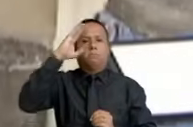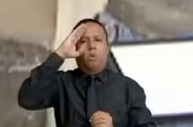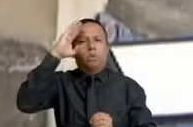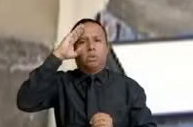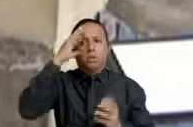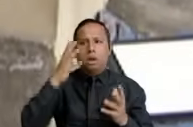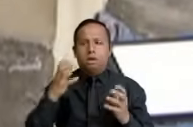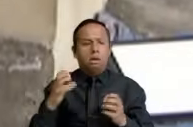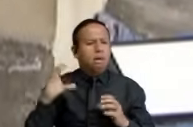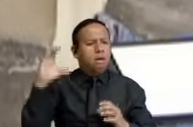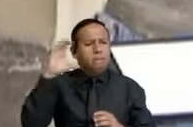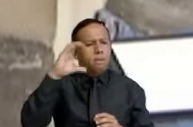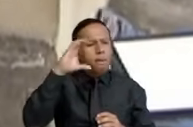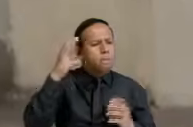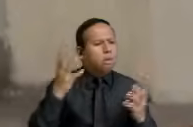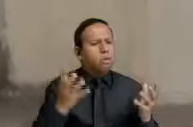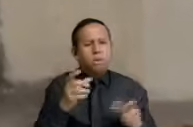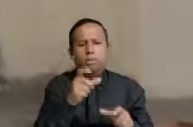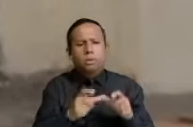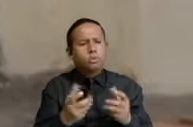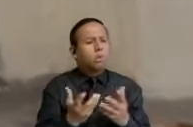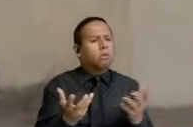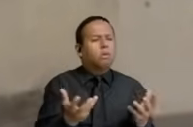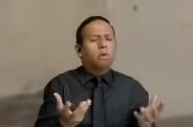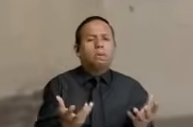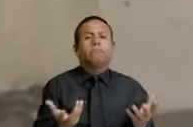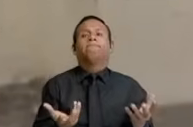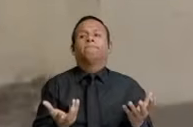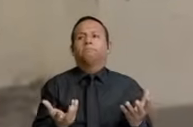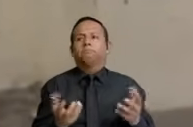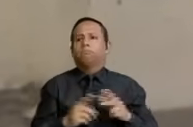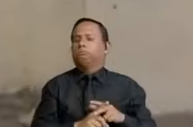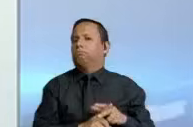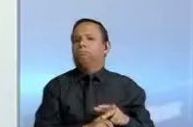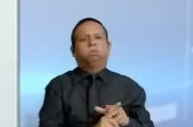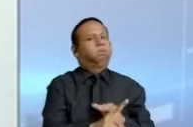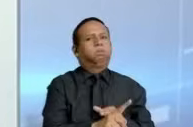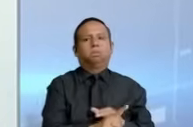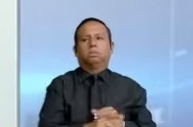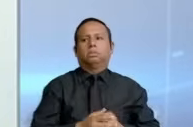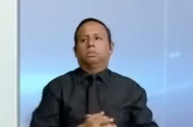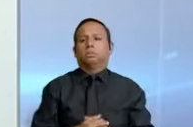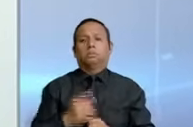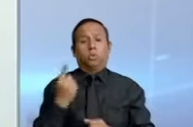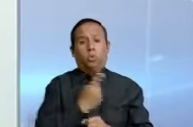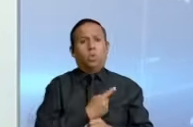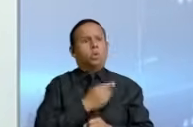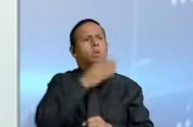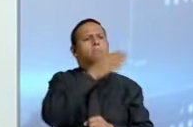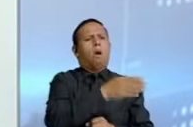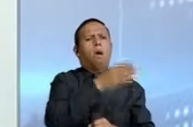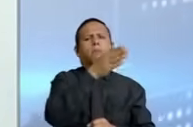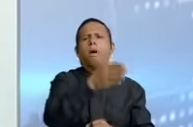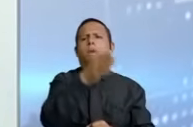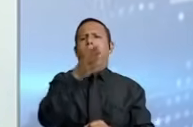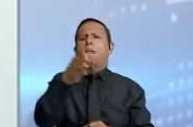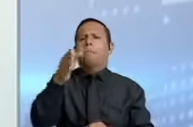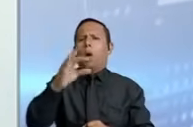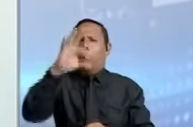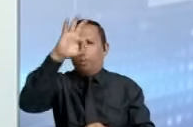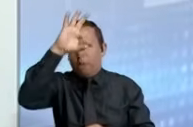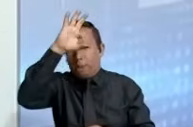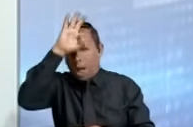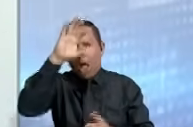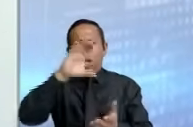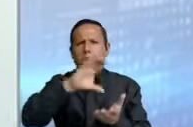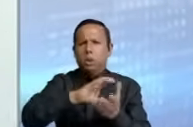Localizar a los antisociales no dejaron ni la sombra nos trasladamos a diferentes sitios como eran los hospitales los